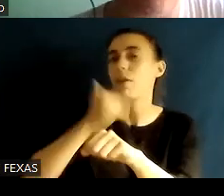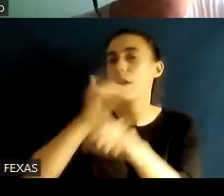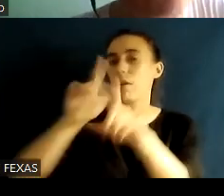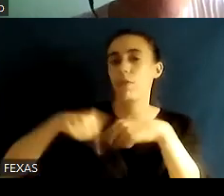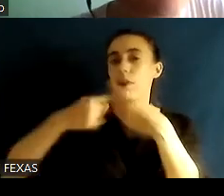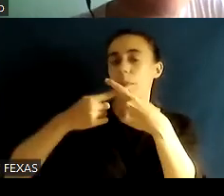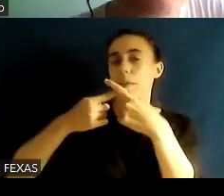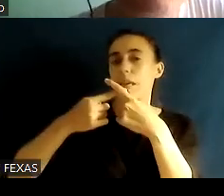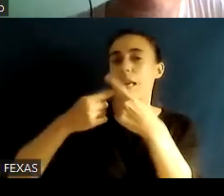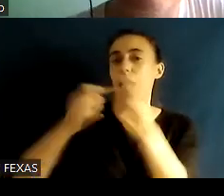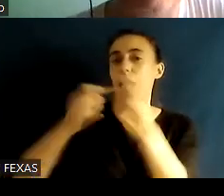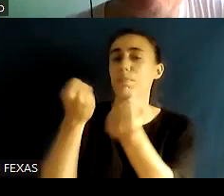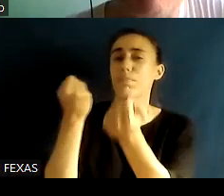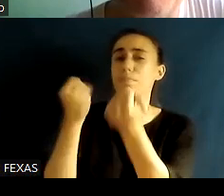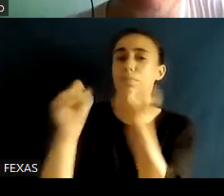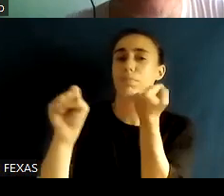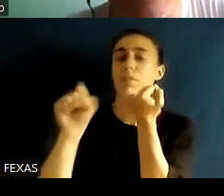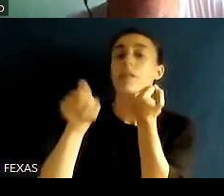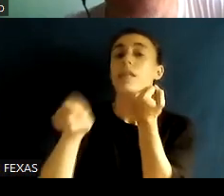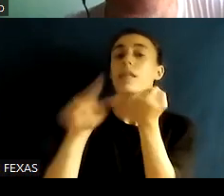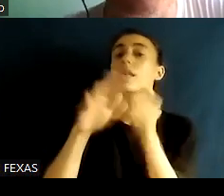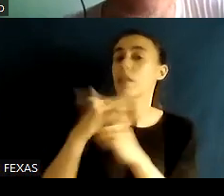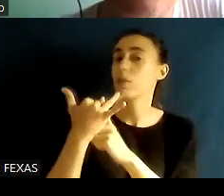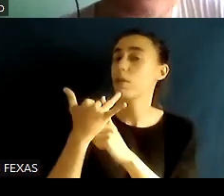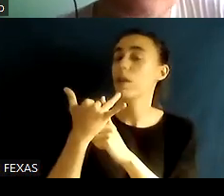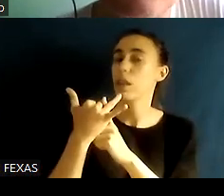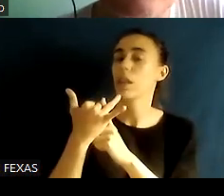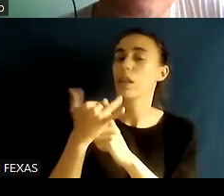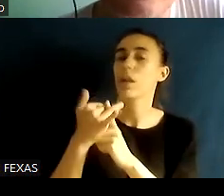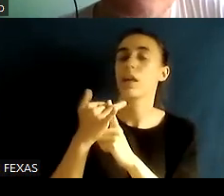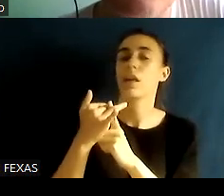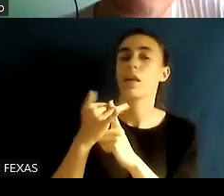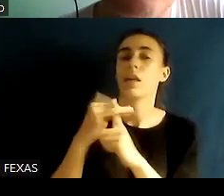Vale, pues en esos casos sí que la ayuda de un